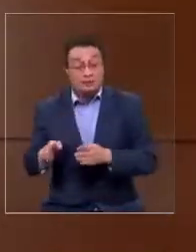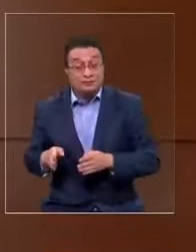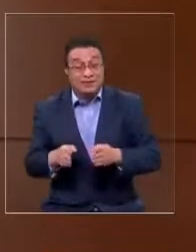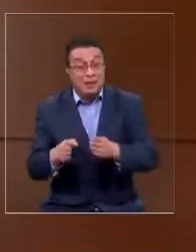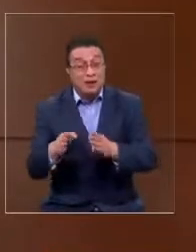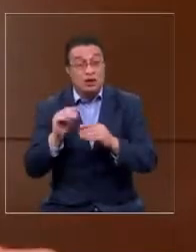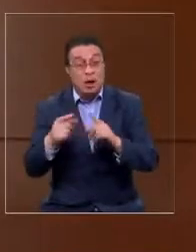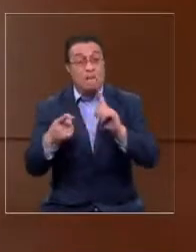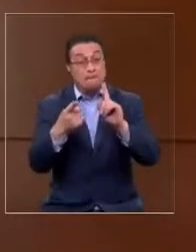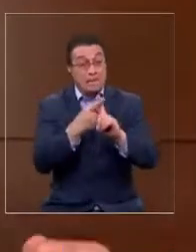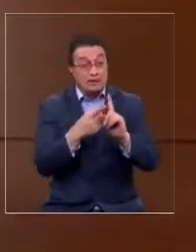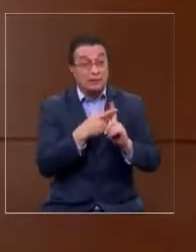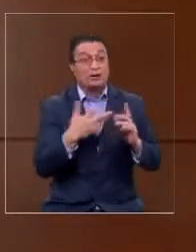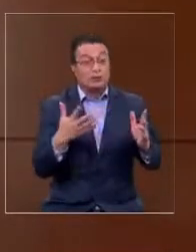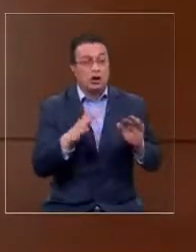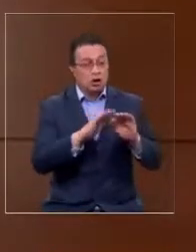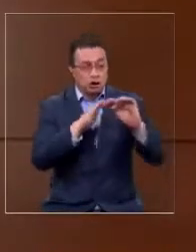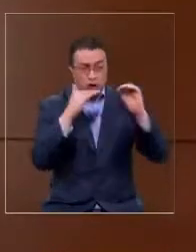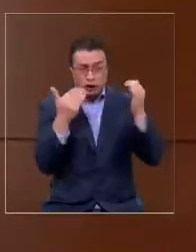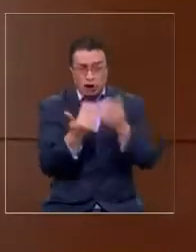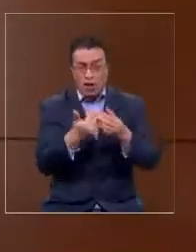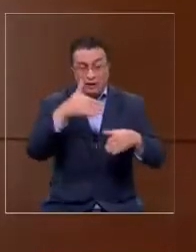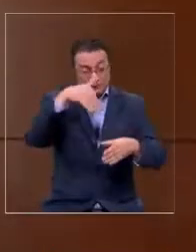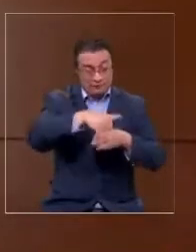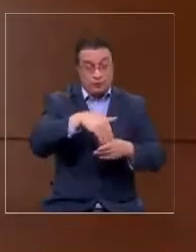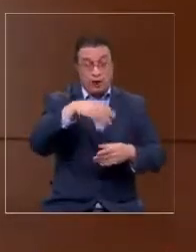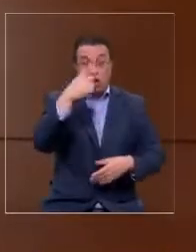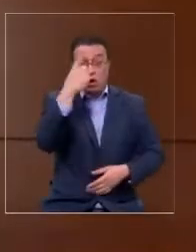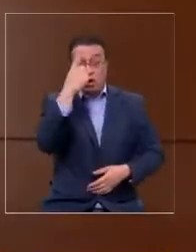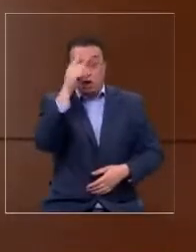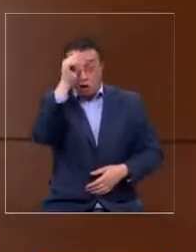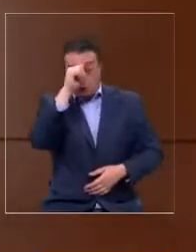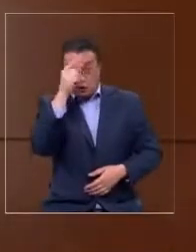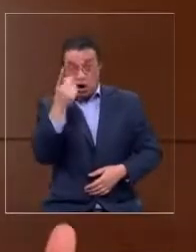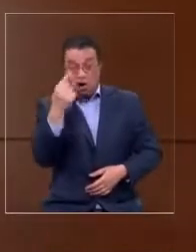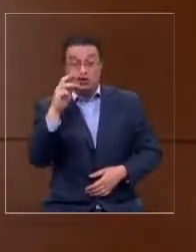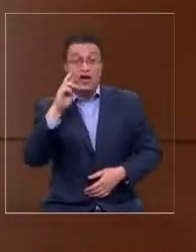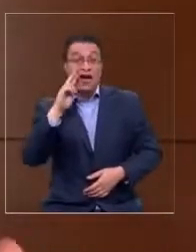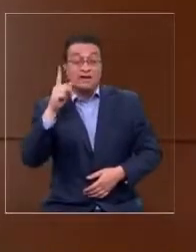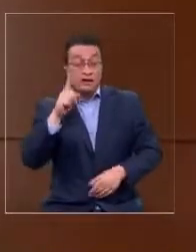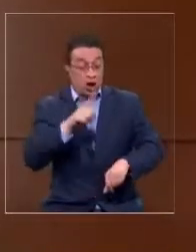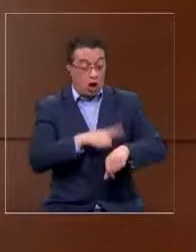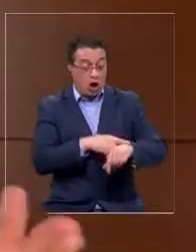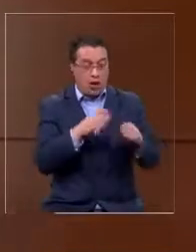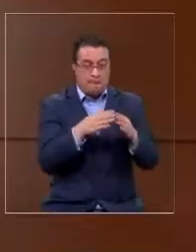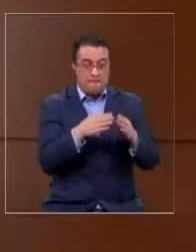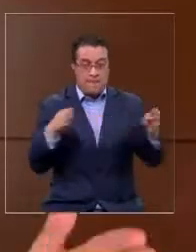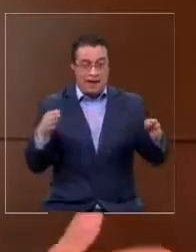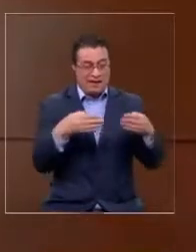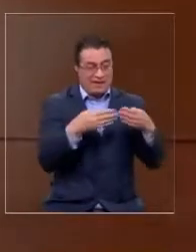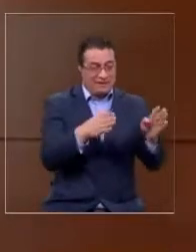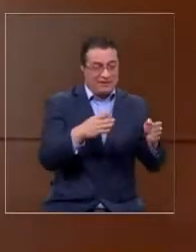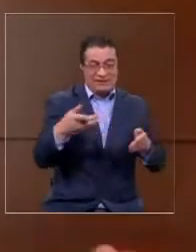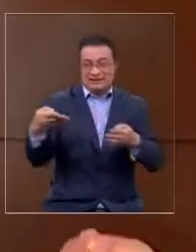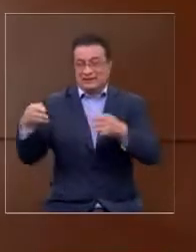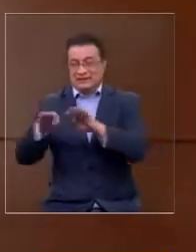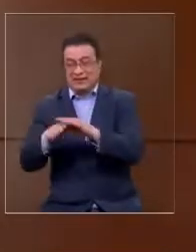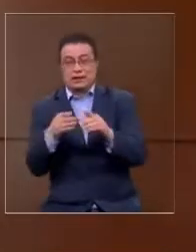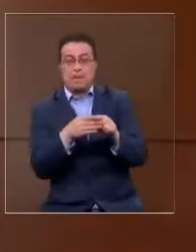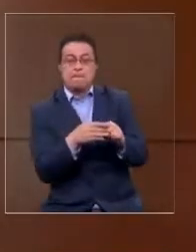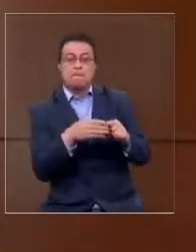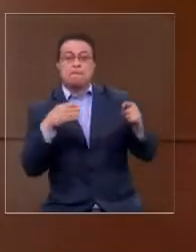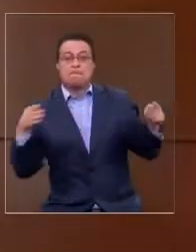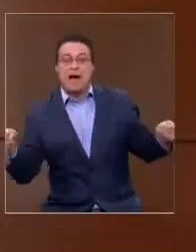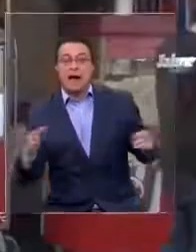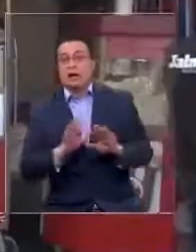la participación es hacer todas las elecciones el domingo 11 de abril y ampliar los horarios de apertura y cierre y locales de votación para